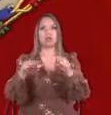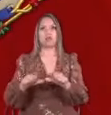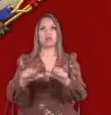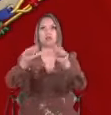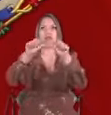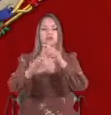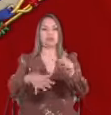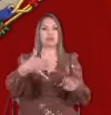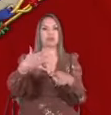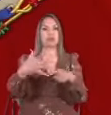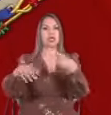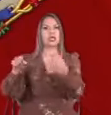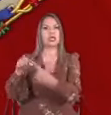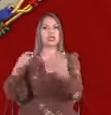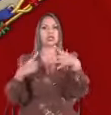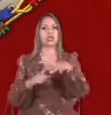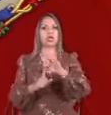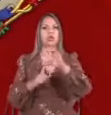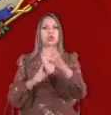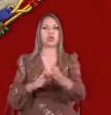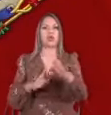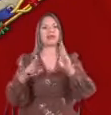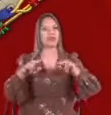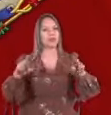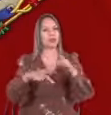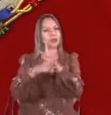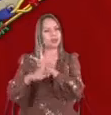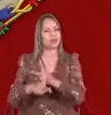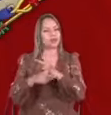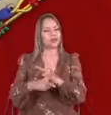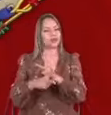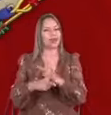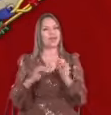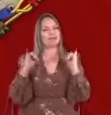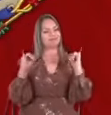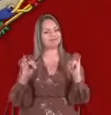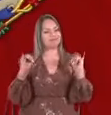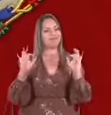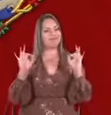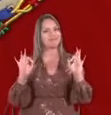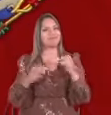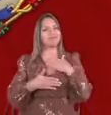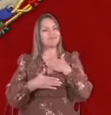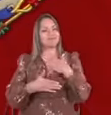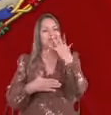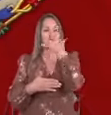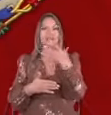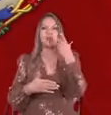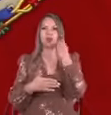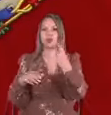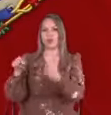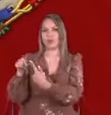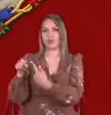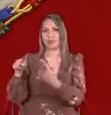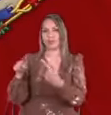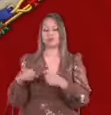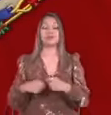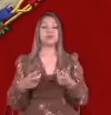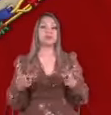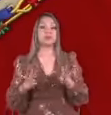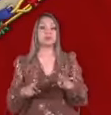quinto, a un Quito intercultural, ecológico, saludable, activo y entretenido. Hago una breve referencia de algunos